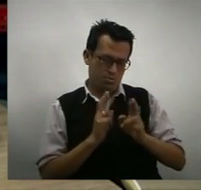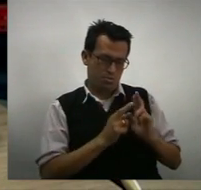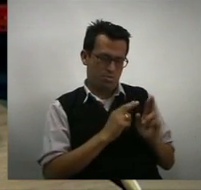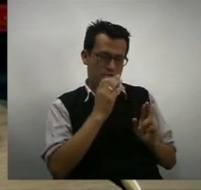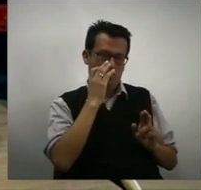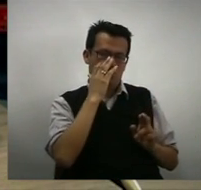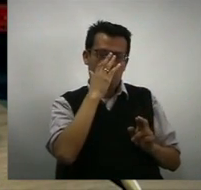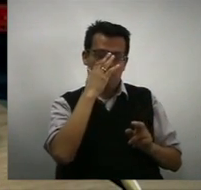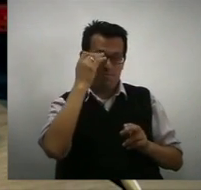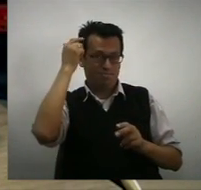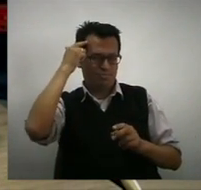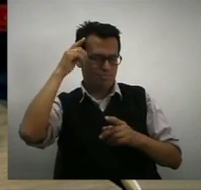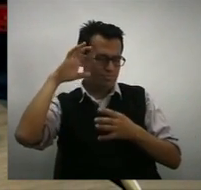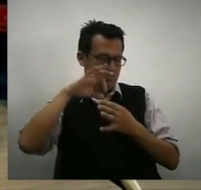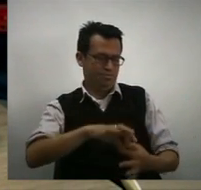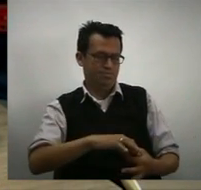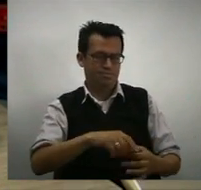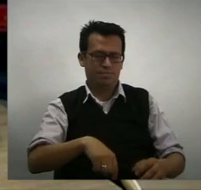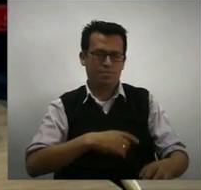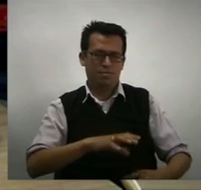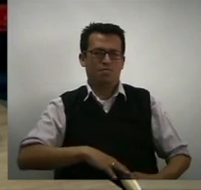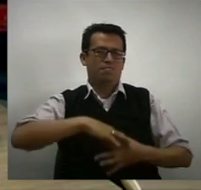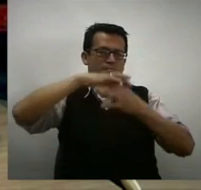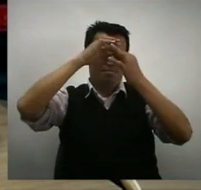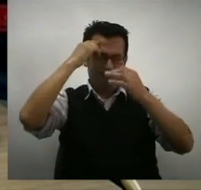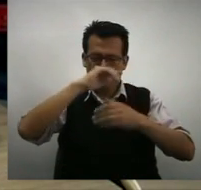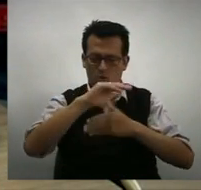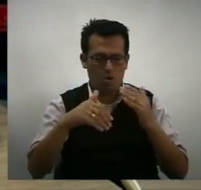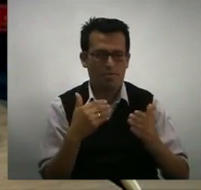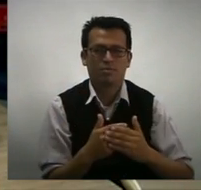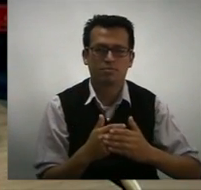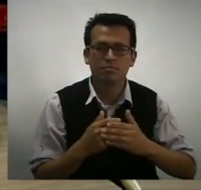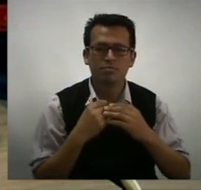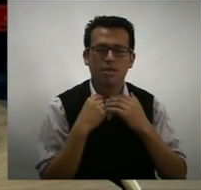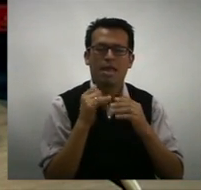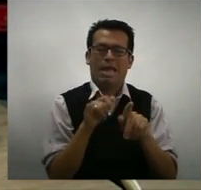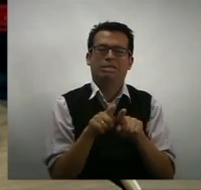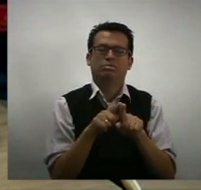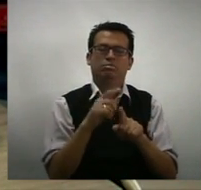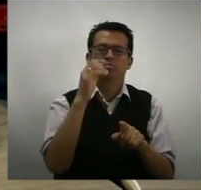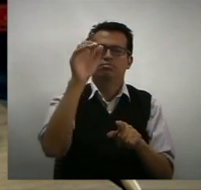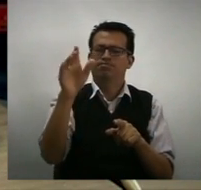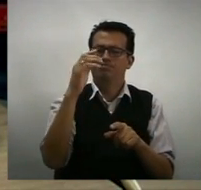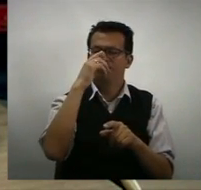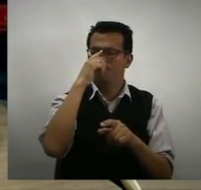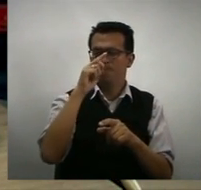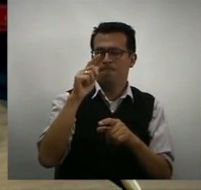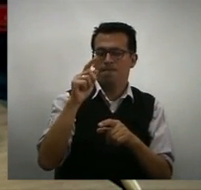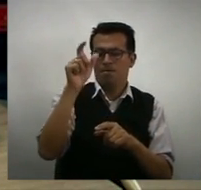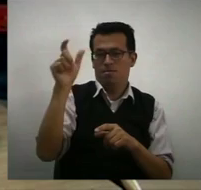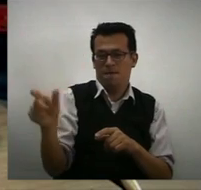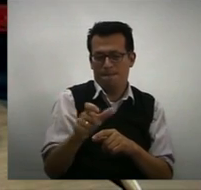referencia, desde la matriz hasta el cerebro, desde el generador de información hasta el cuerpo administrado que responde a una serie de estímulos.